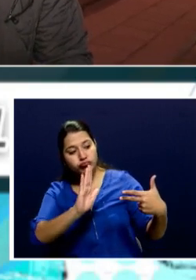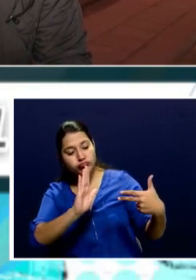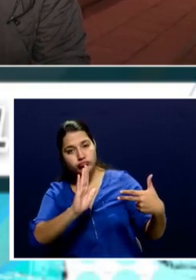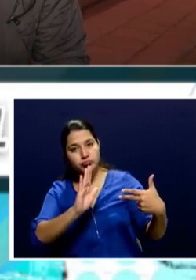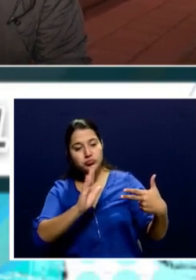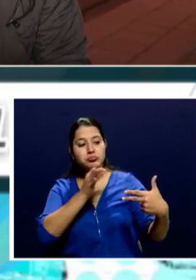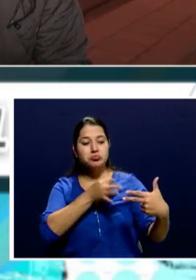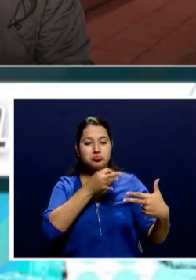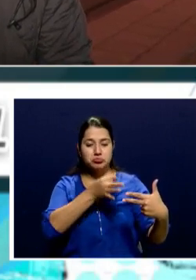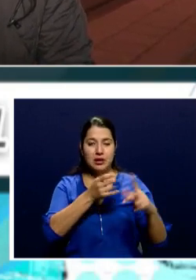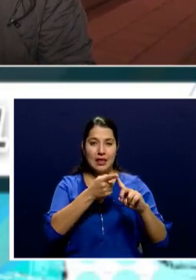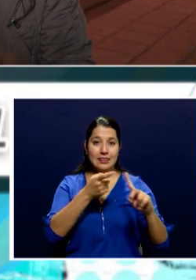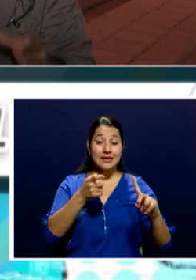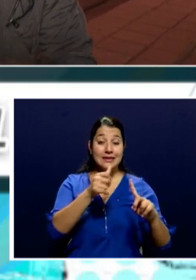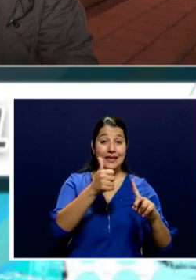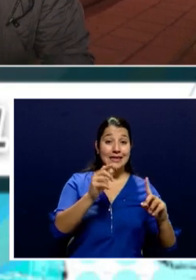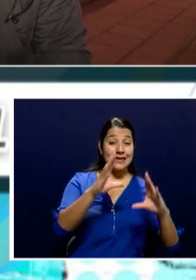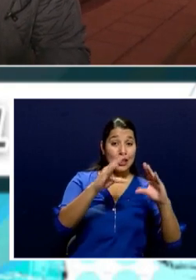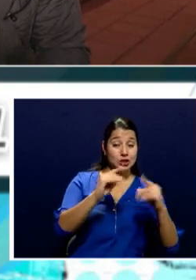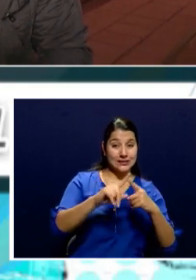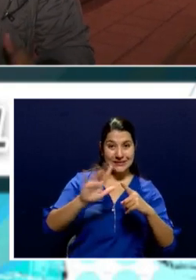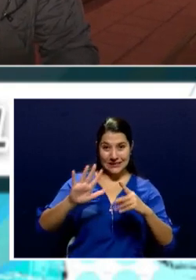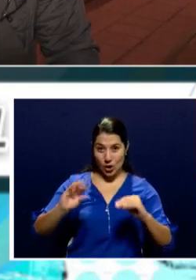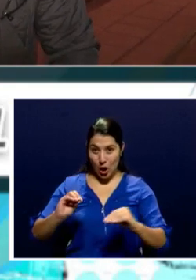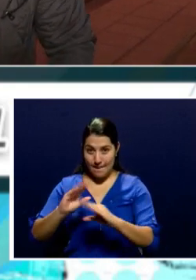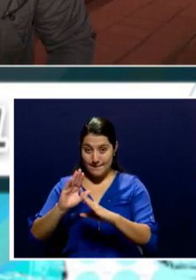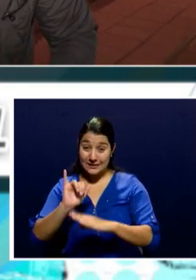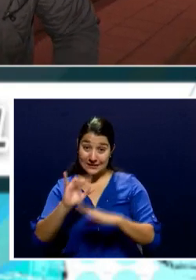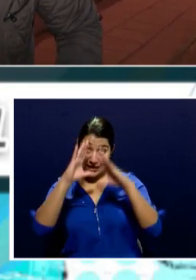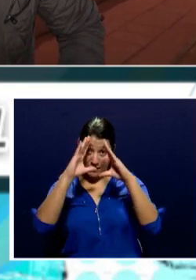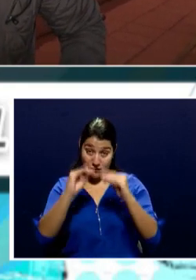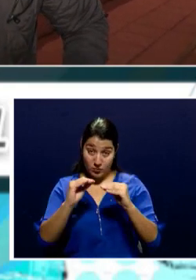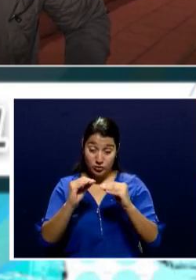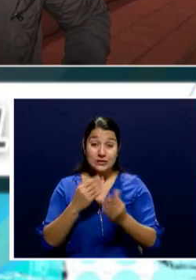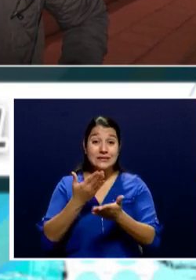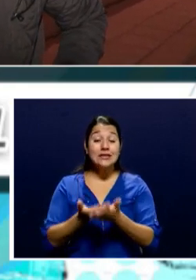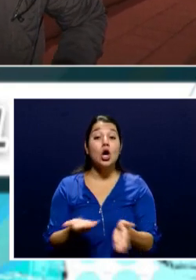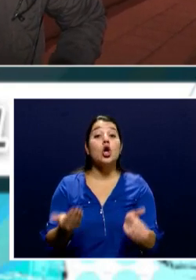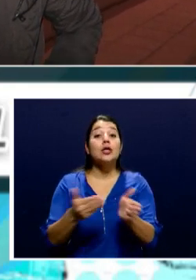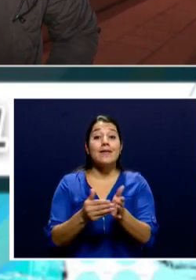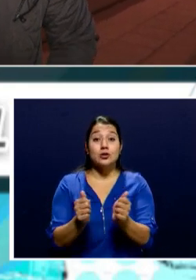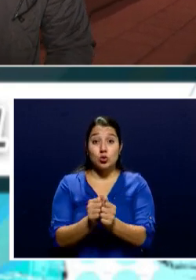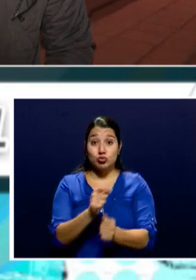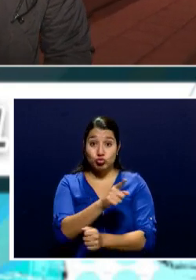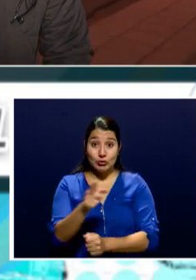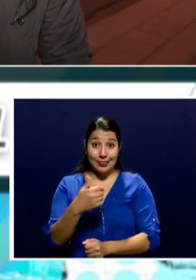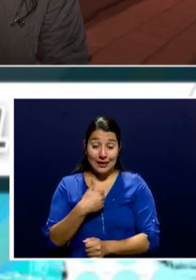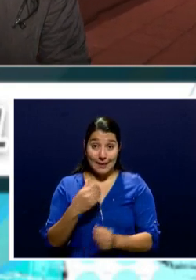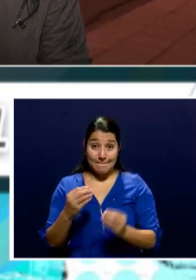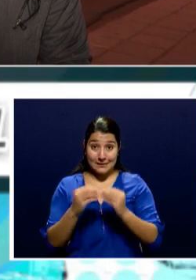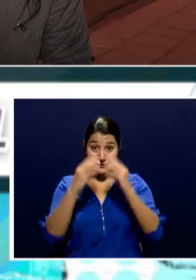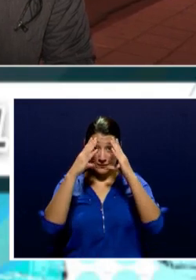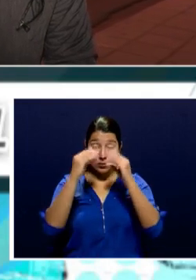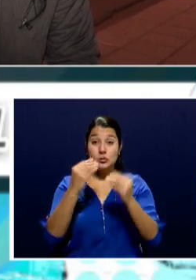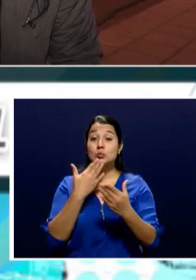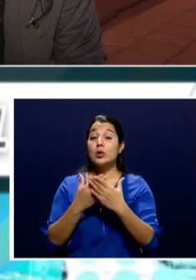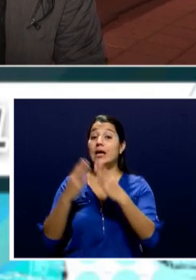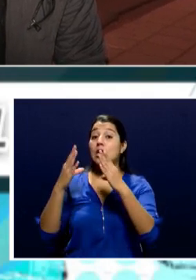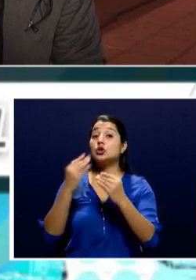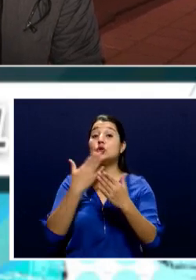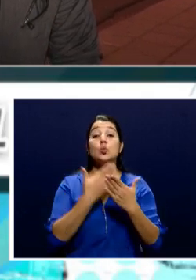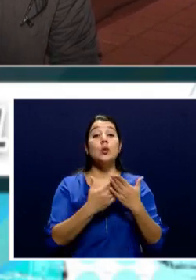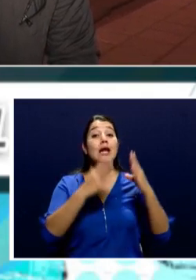hasta las 5 de la mañana. Don Ernesto, esta es la información que tenemos. Regreso con usted al estudio donde tiene más información. Buenas noches. Buenas noches,